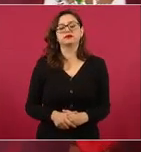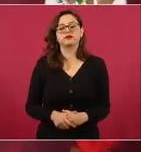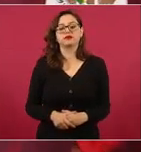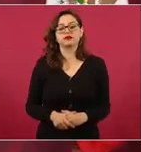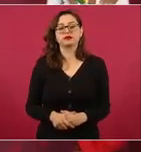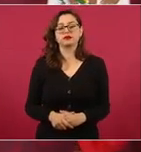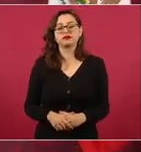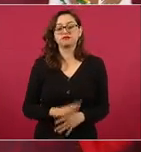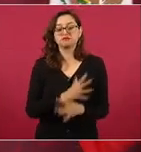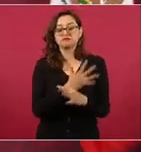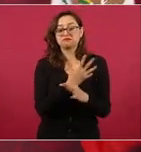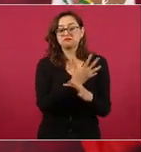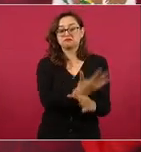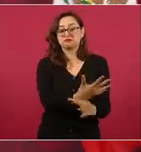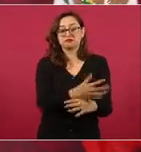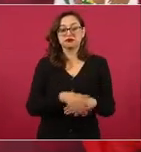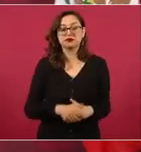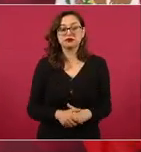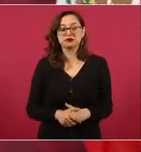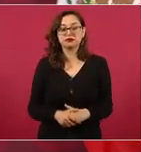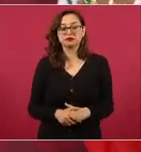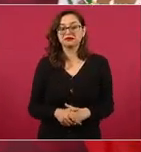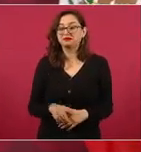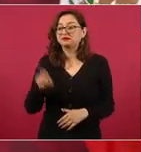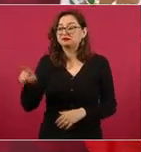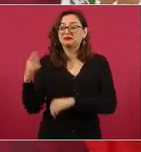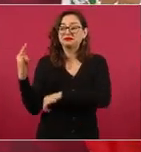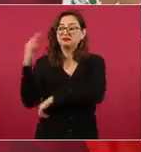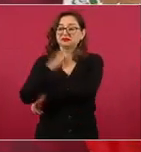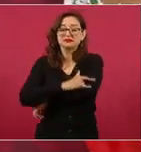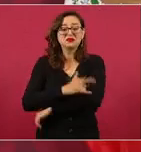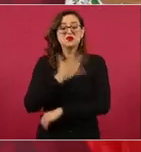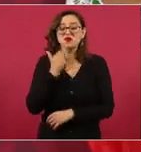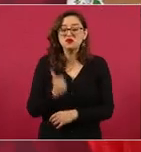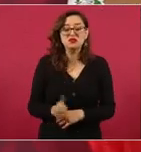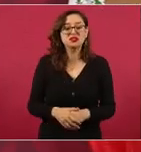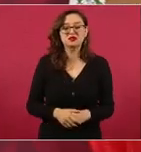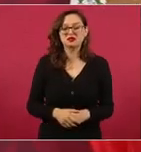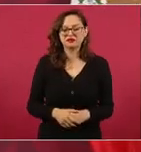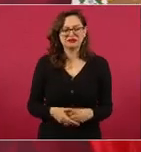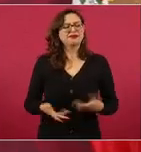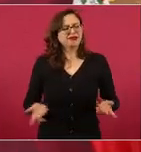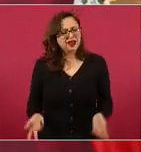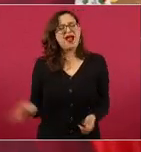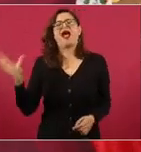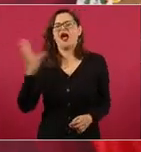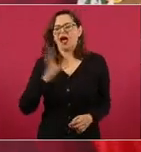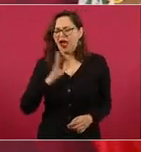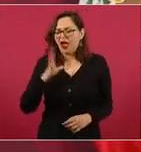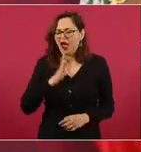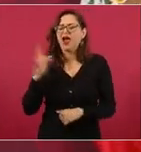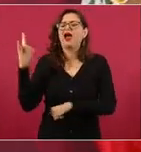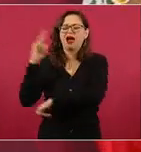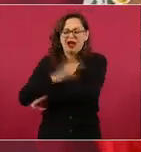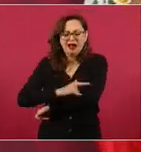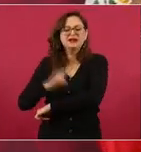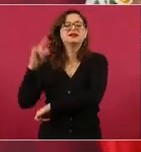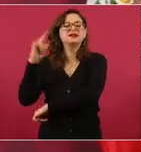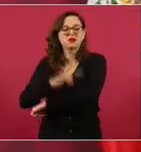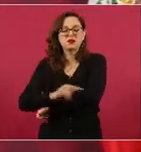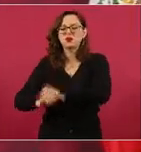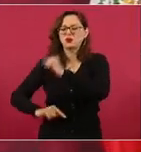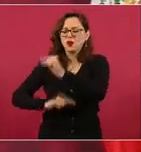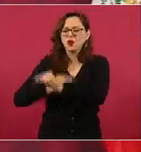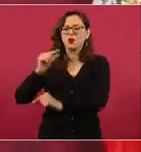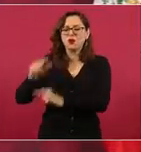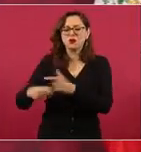Dicen, bueno, pero no se usa. No, sí, ya hay vuelos y cada vez van a haber más vuelos. Y ayer